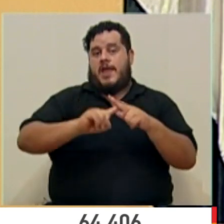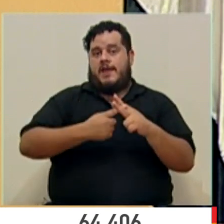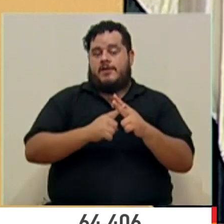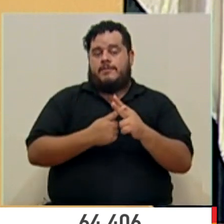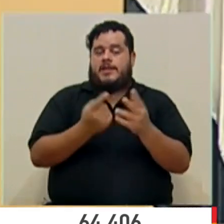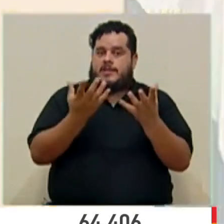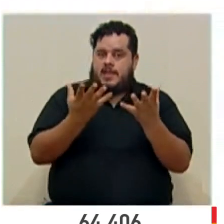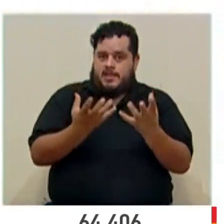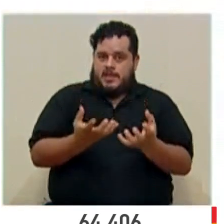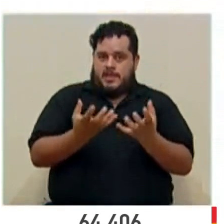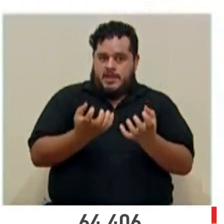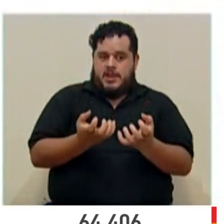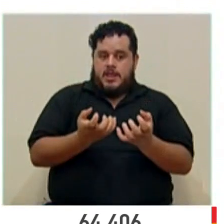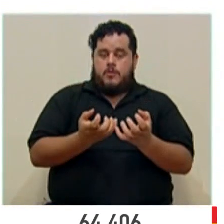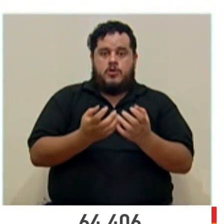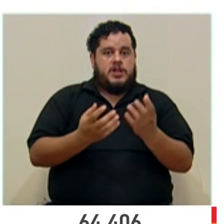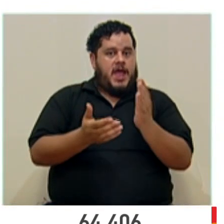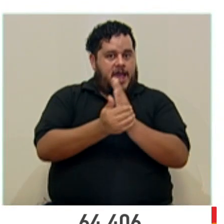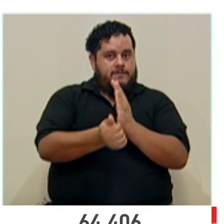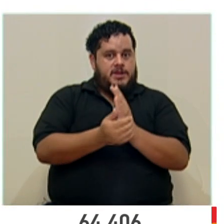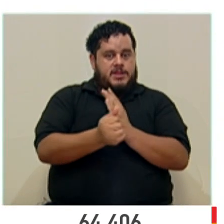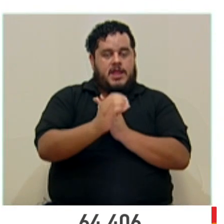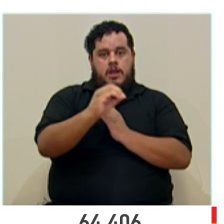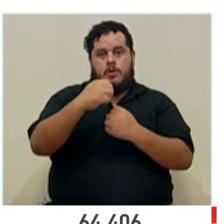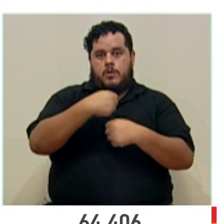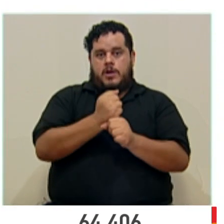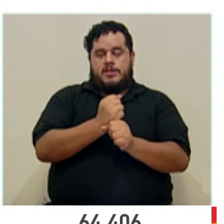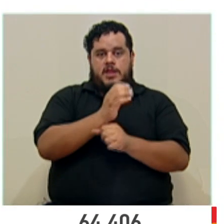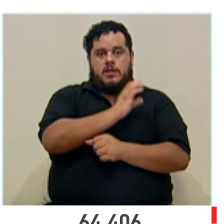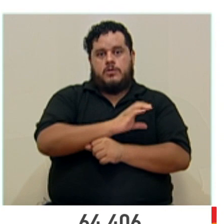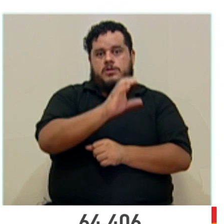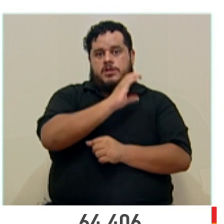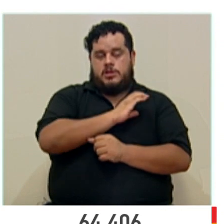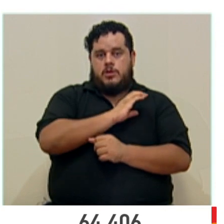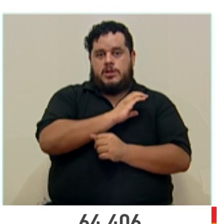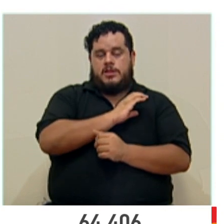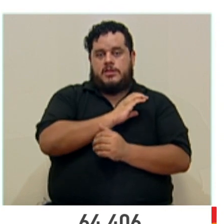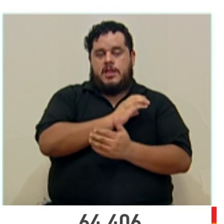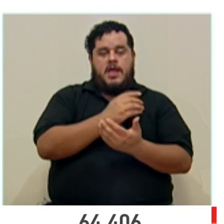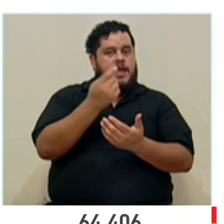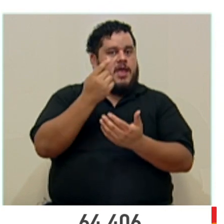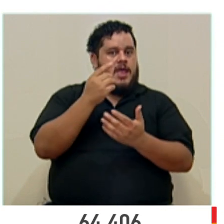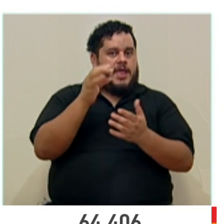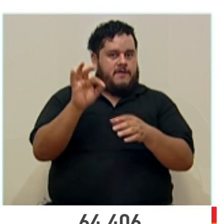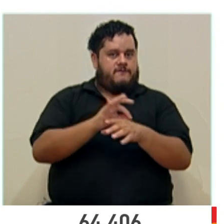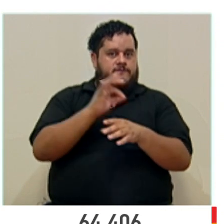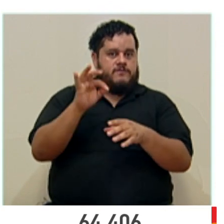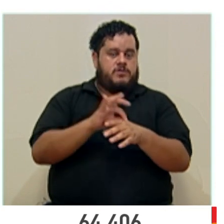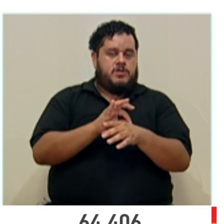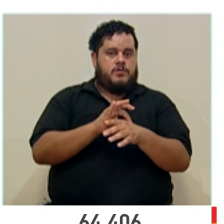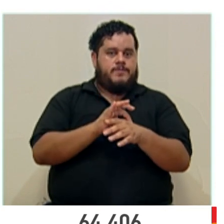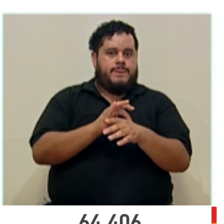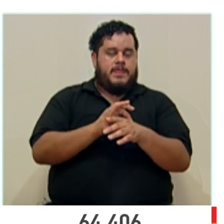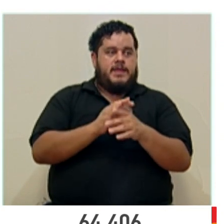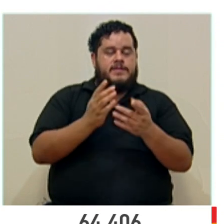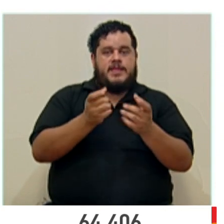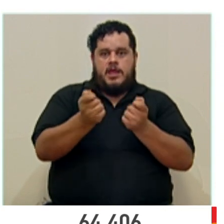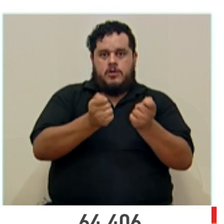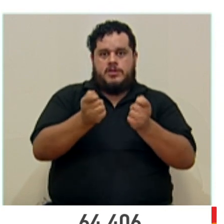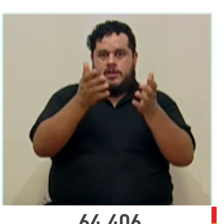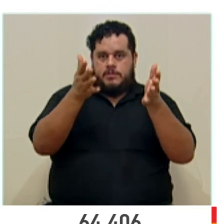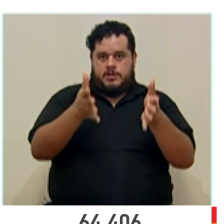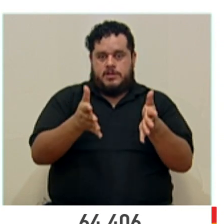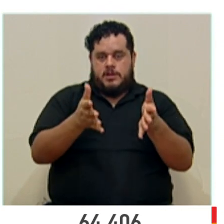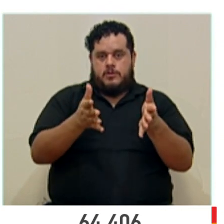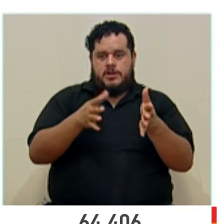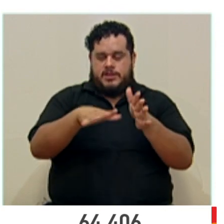que pretende habilitar o crear condiciones habilitantes en función de los